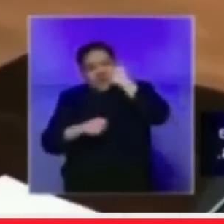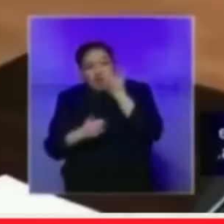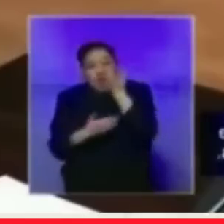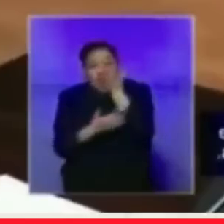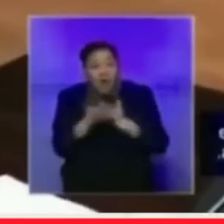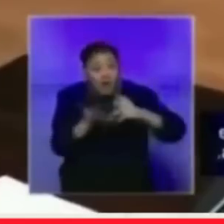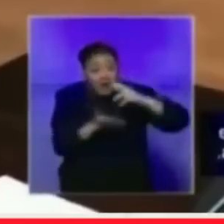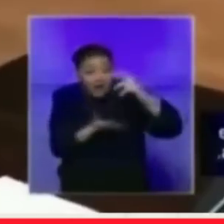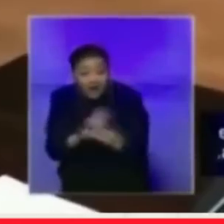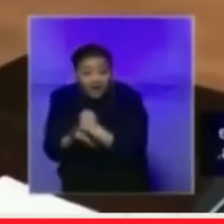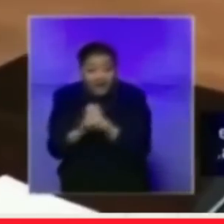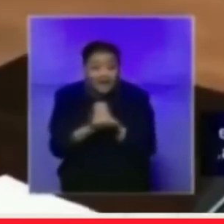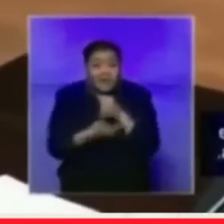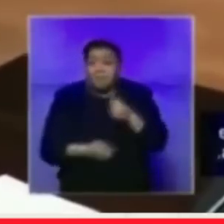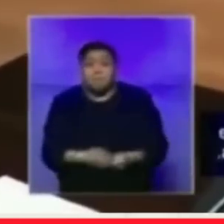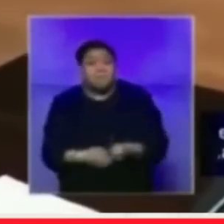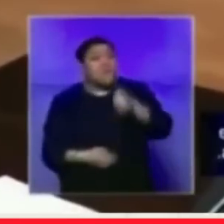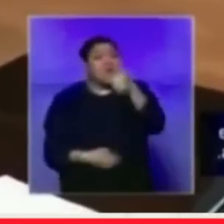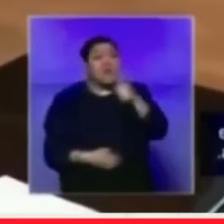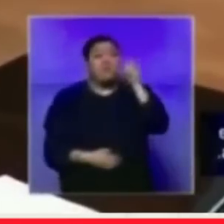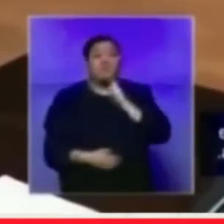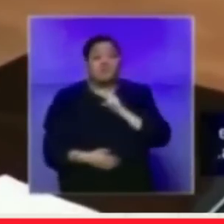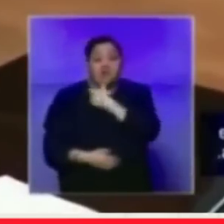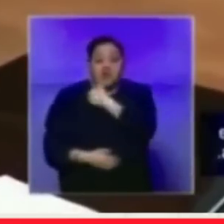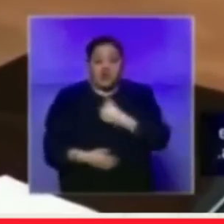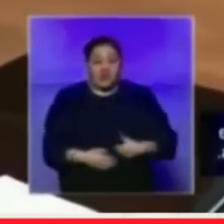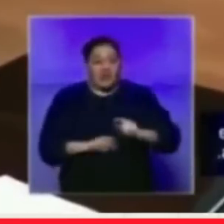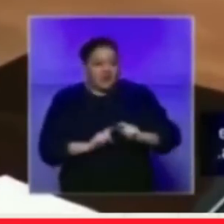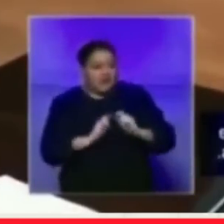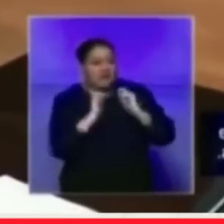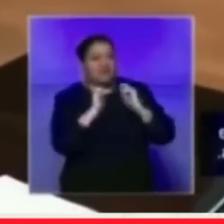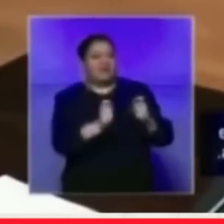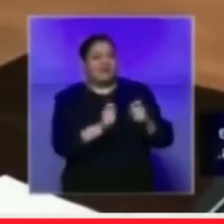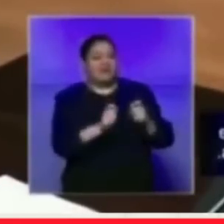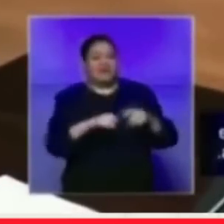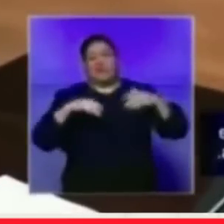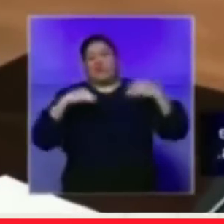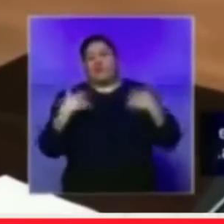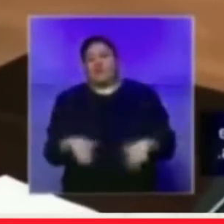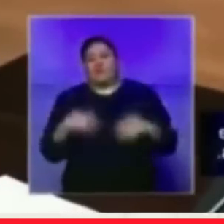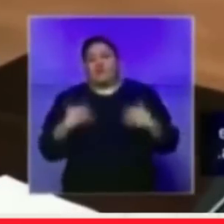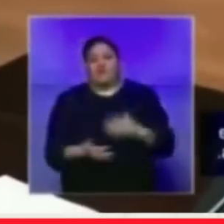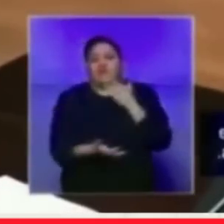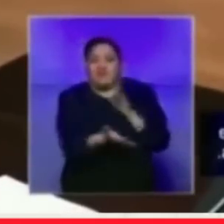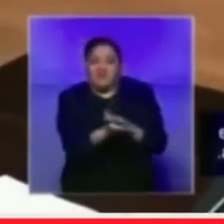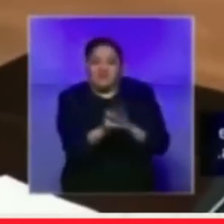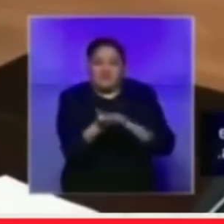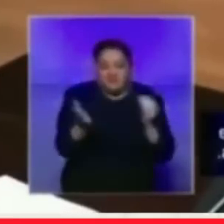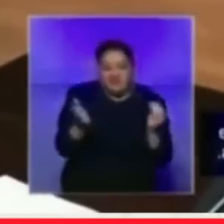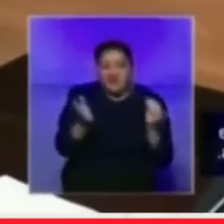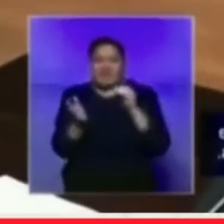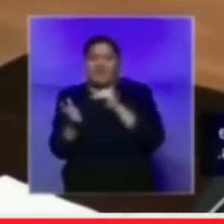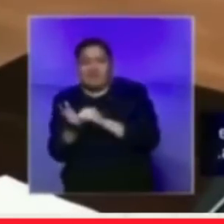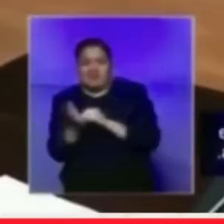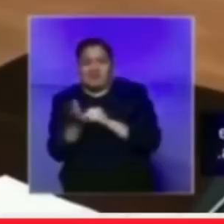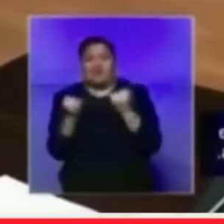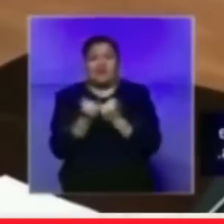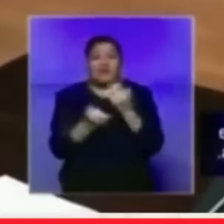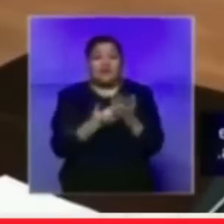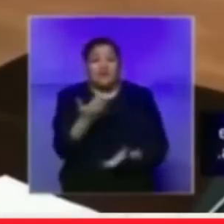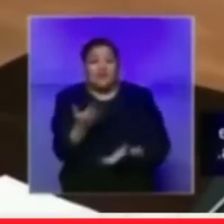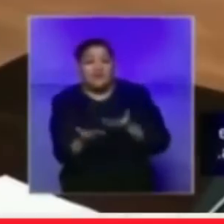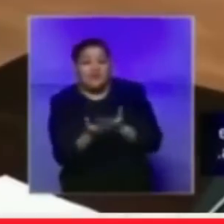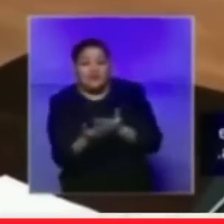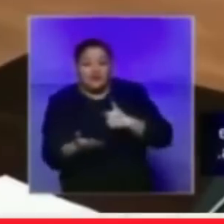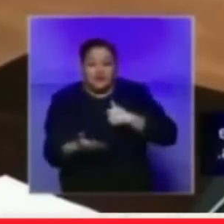este momento en que por primera vez una mujer es electa para ocupar la presidencia de los Estados Unidos mexicanos. Finalmente, a